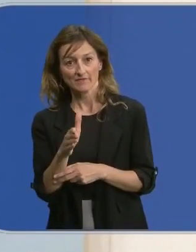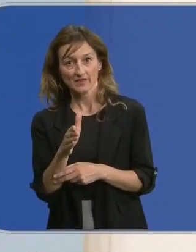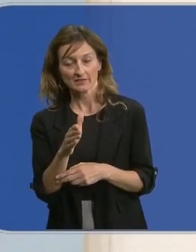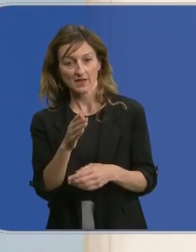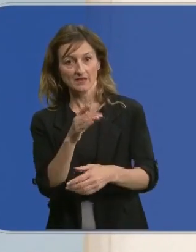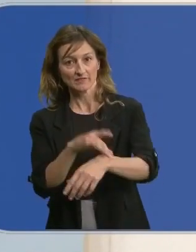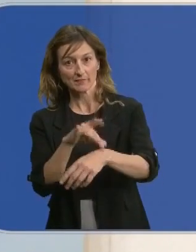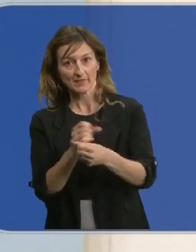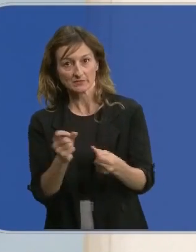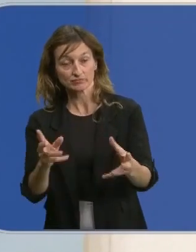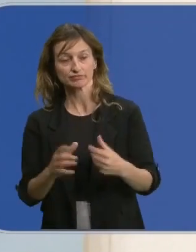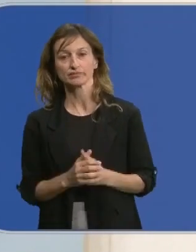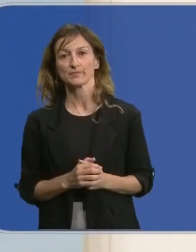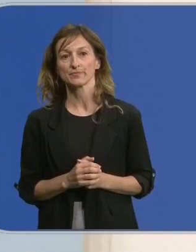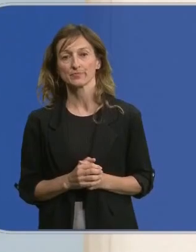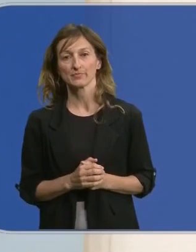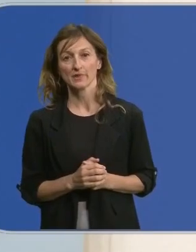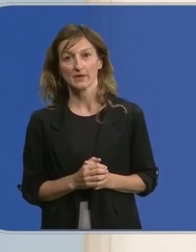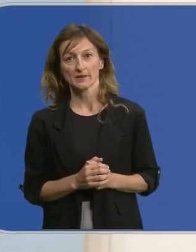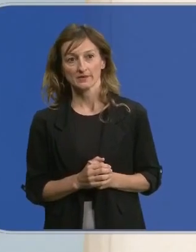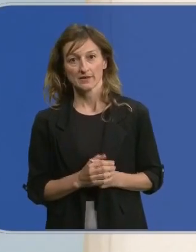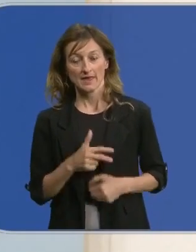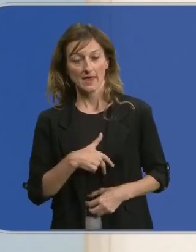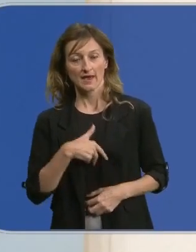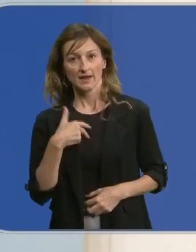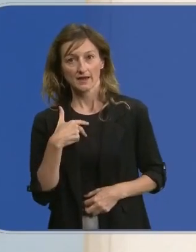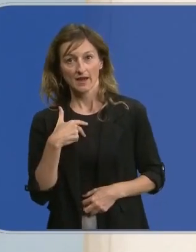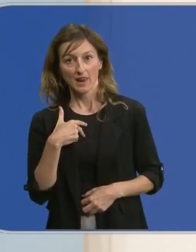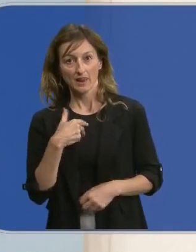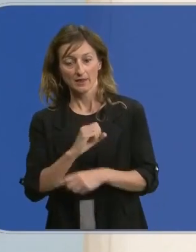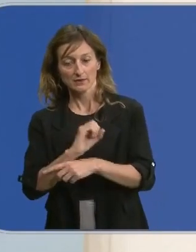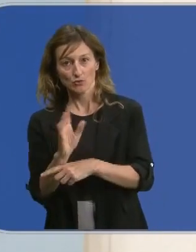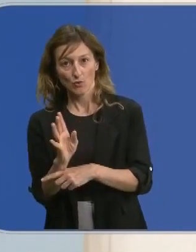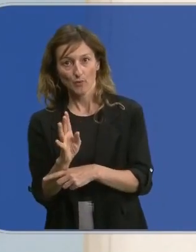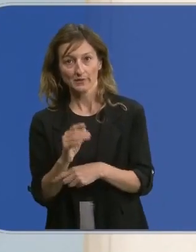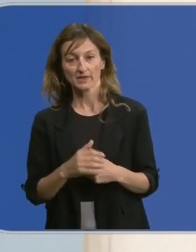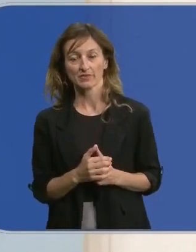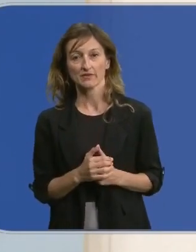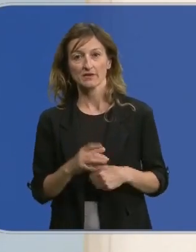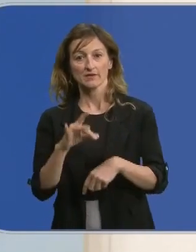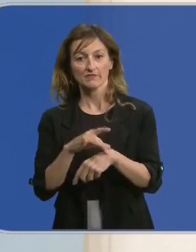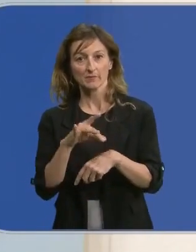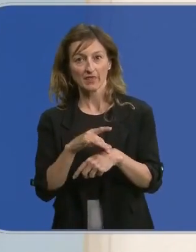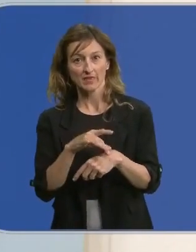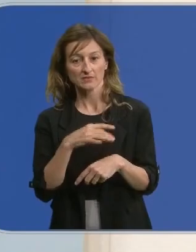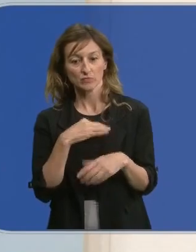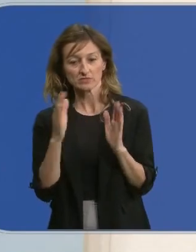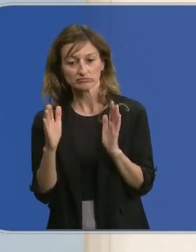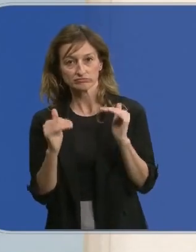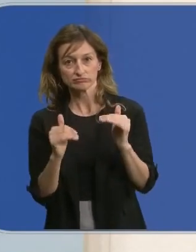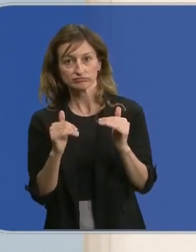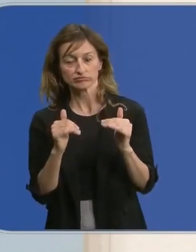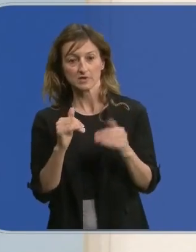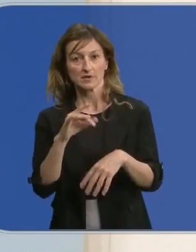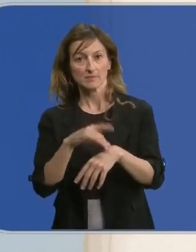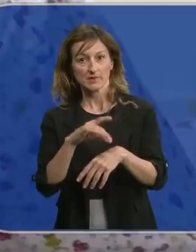con pluripatología pero que eh en general eh Son enfermedades que pueden atenderse de